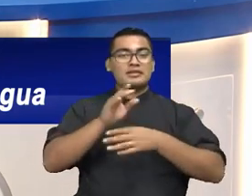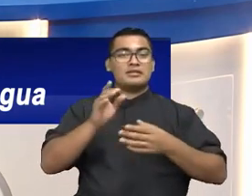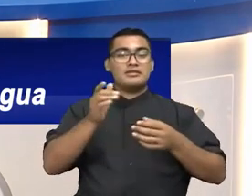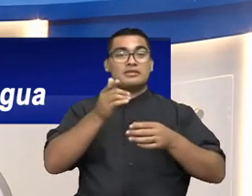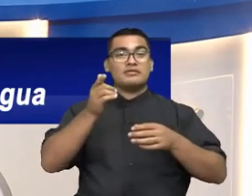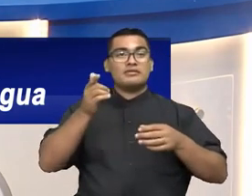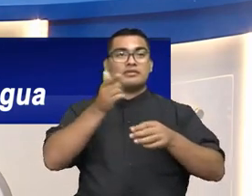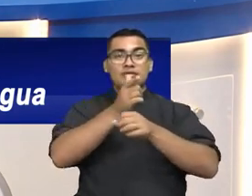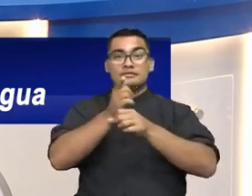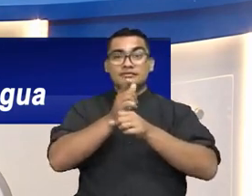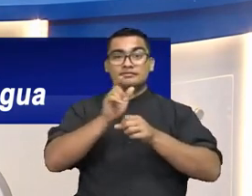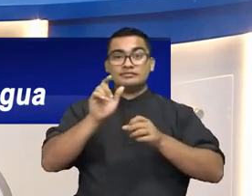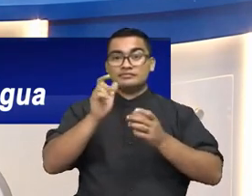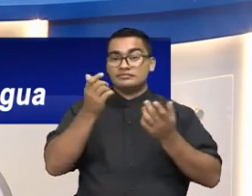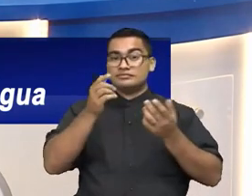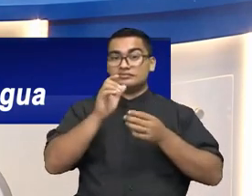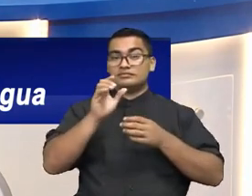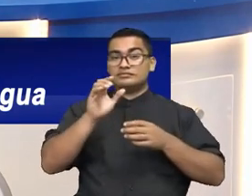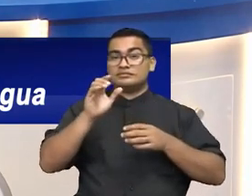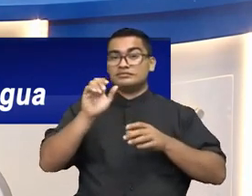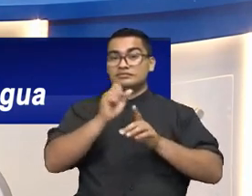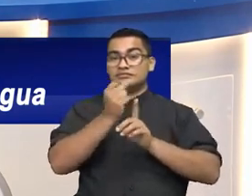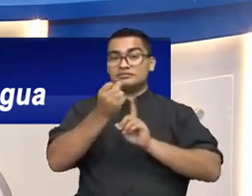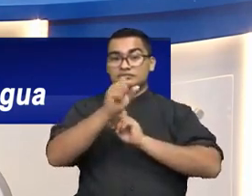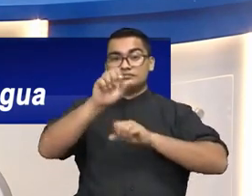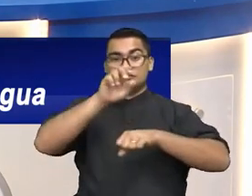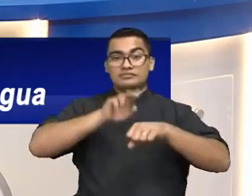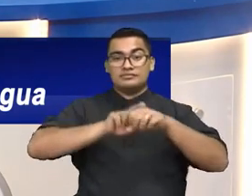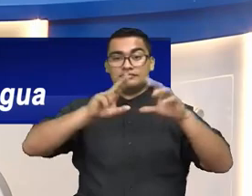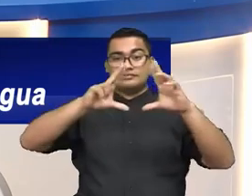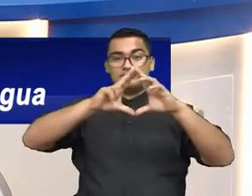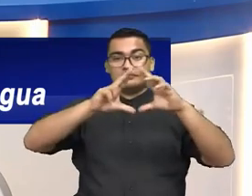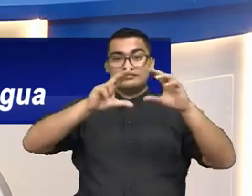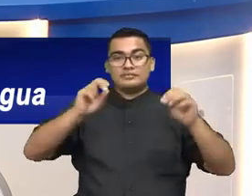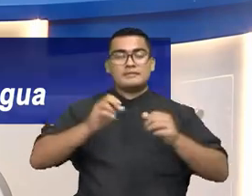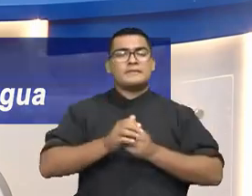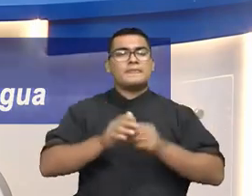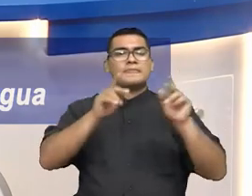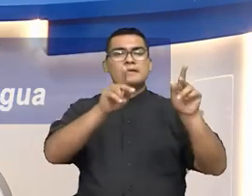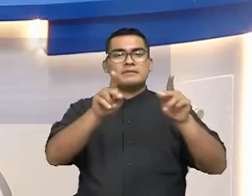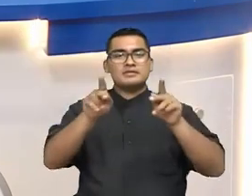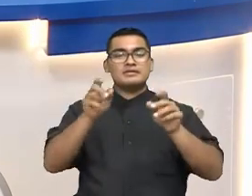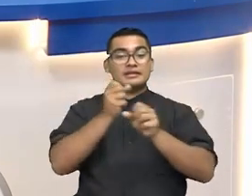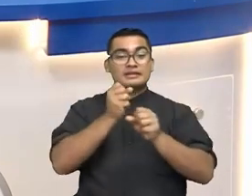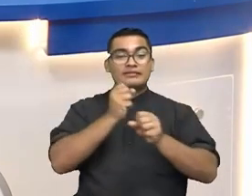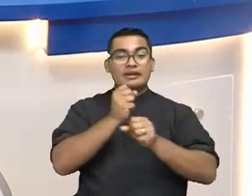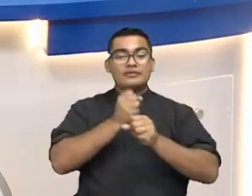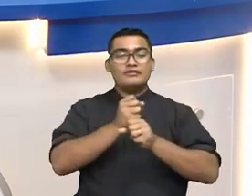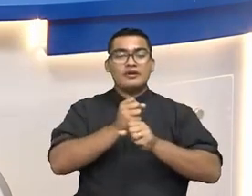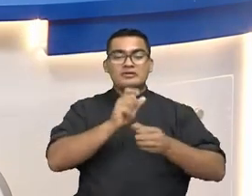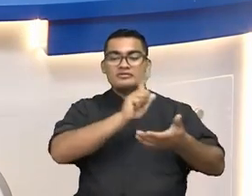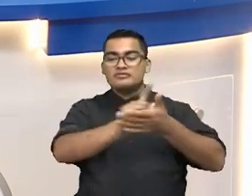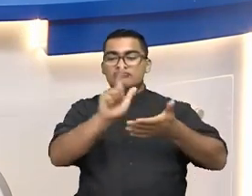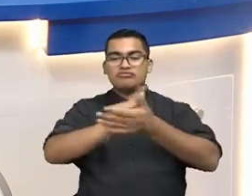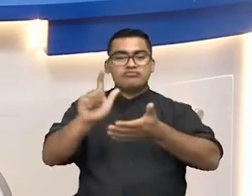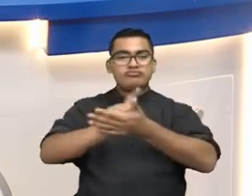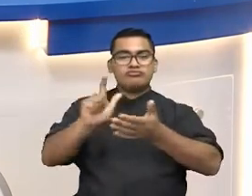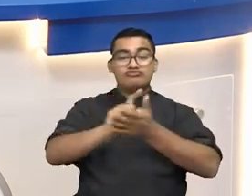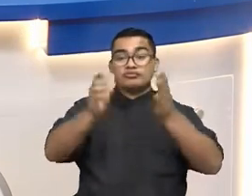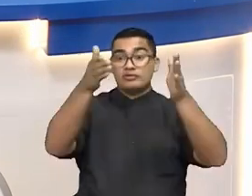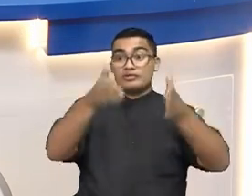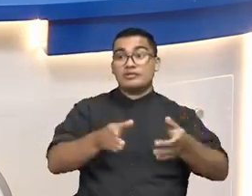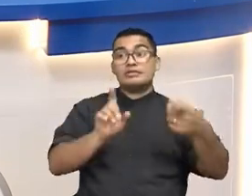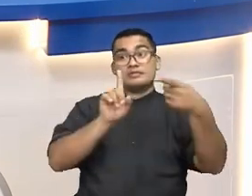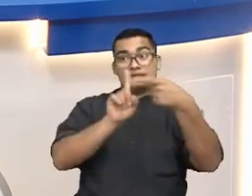Canal Parlamentario Nicaragua. Por otra parte, trabajadores de la Alcaldía de Managua refuerzan trabajos de limpieza en el